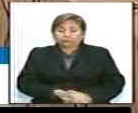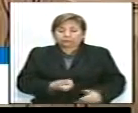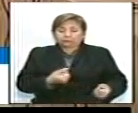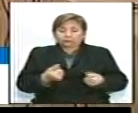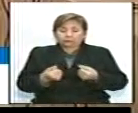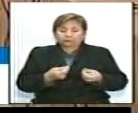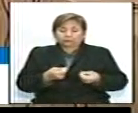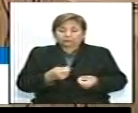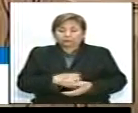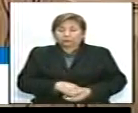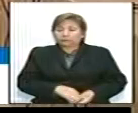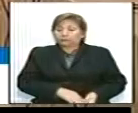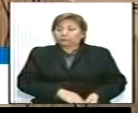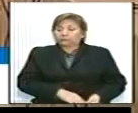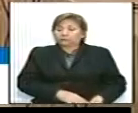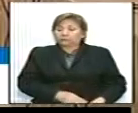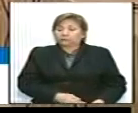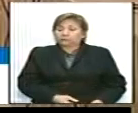ejecución,